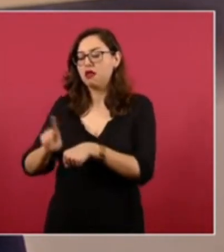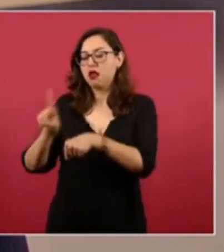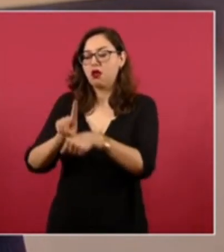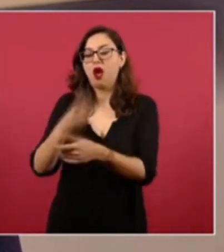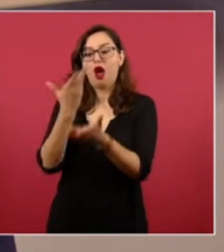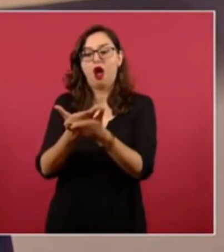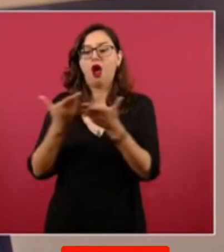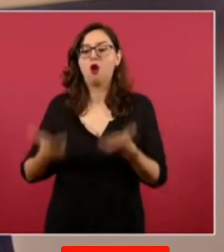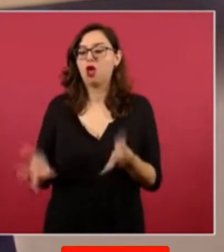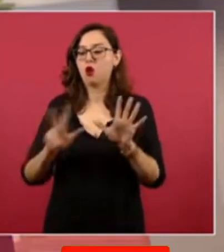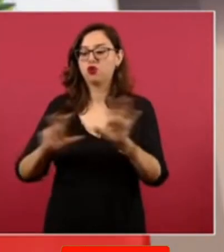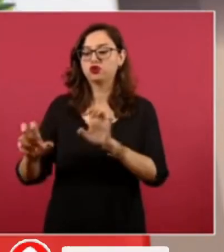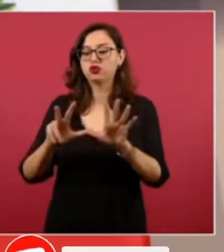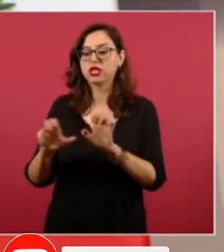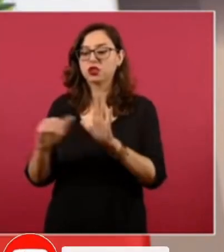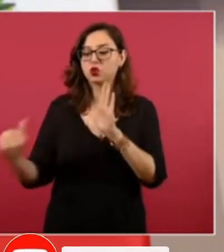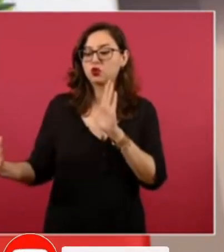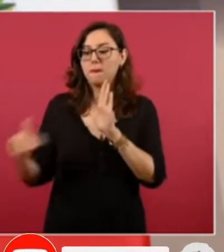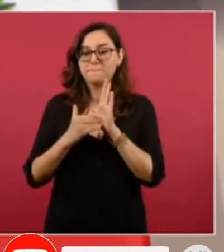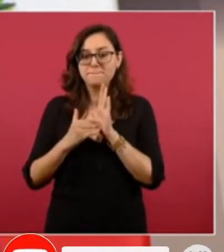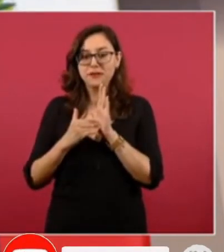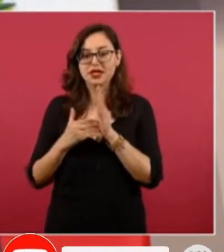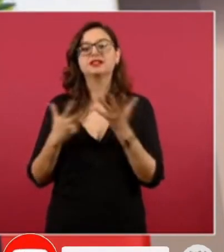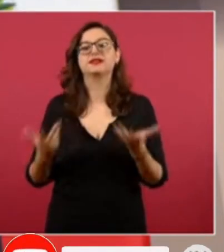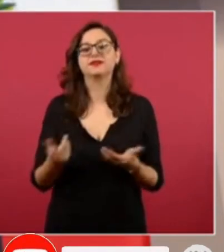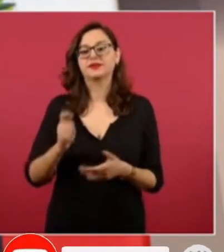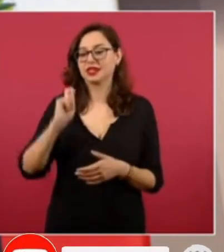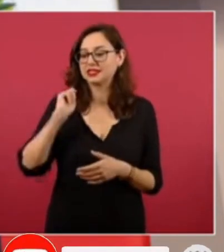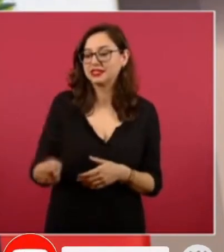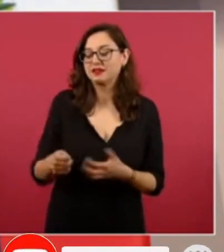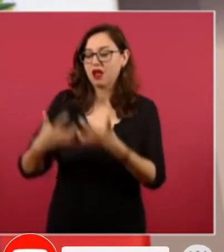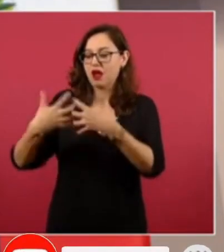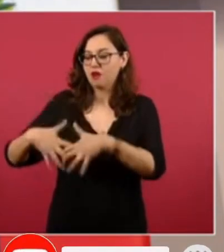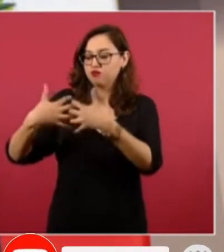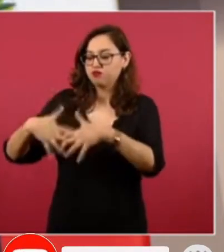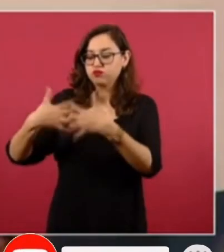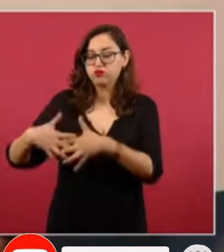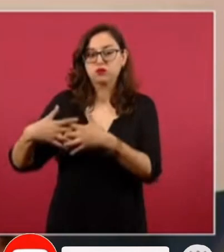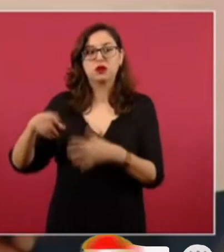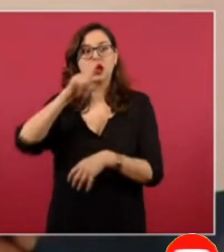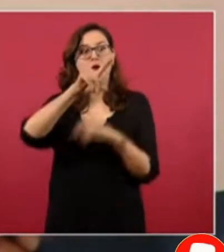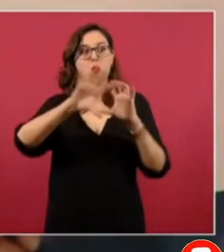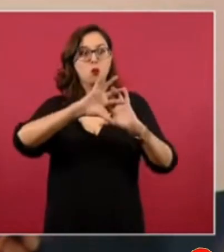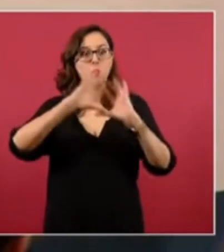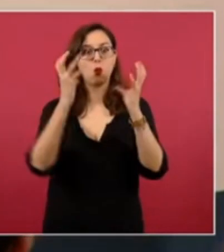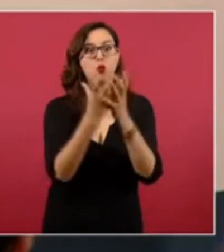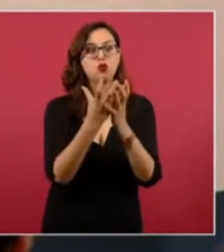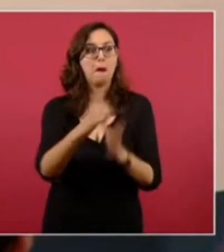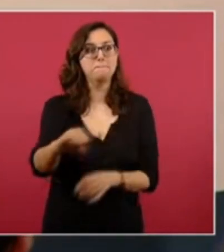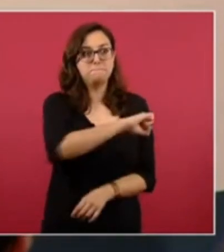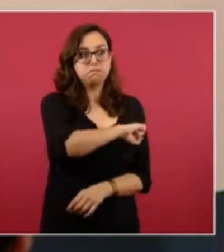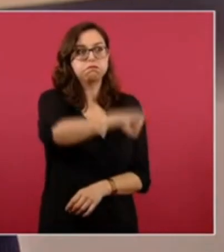que estamos produciendo. Y ahora los costos de refinación en el mundo se incrementaron